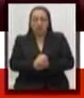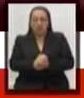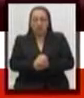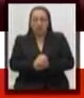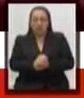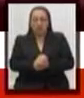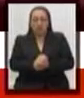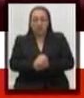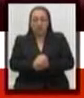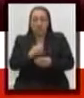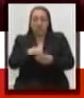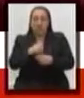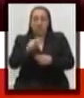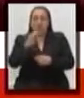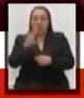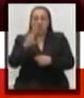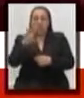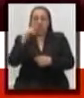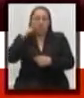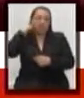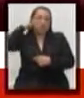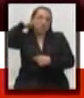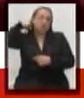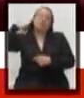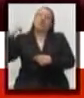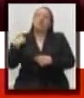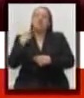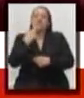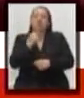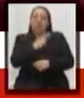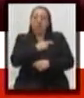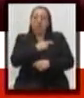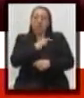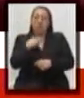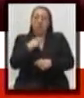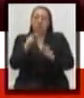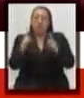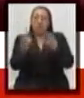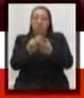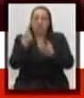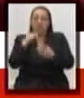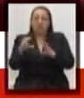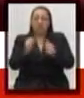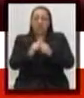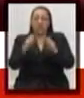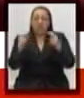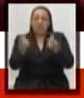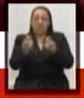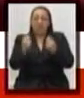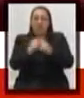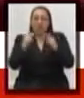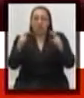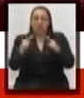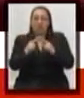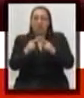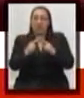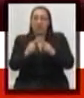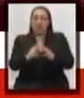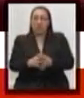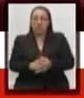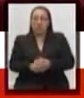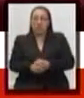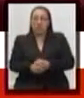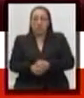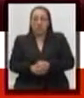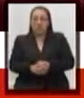en este su cuarto o quinto año de secundaria. Nos reunimos también para celebrar el encuentro con una